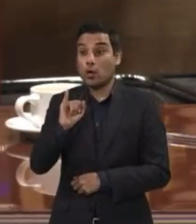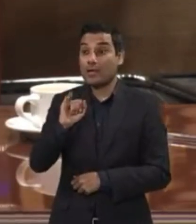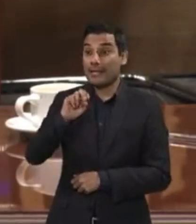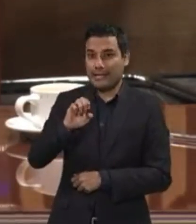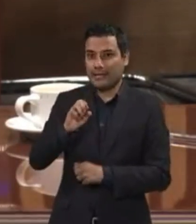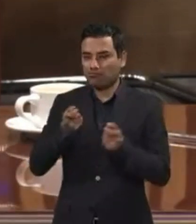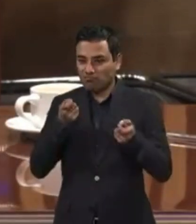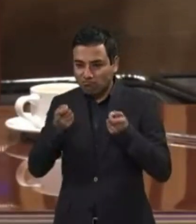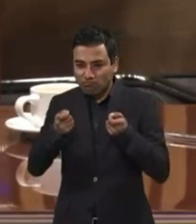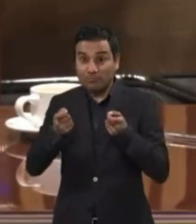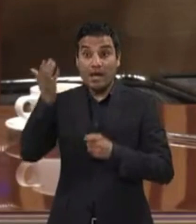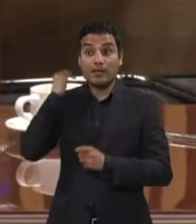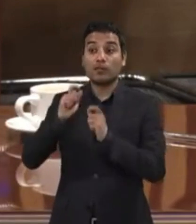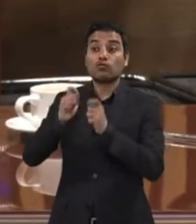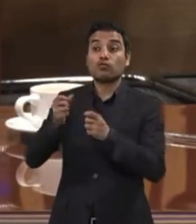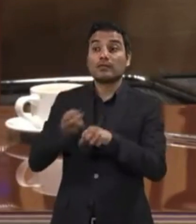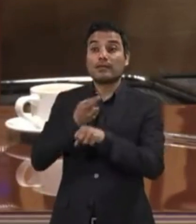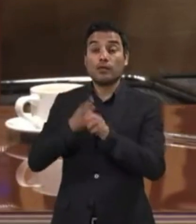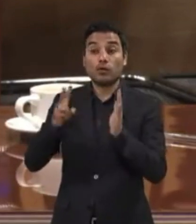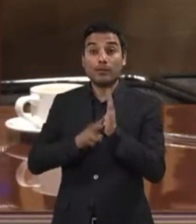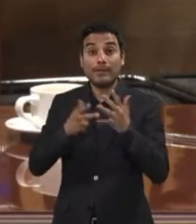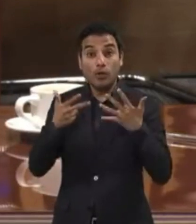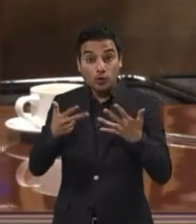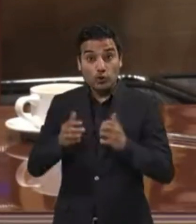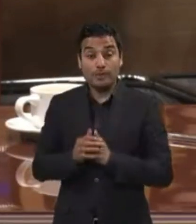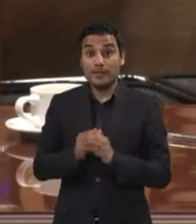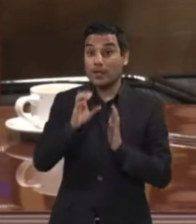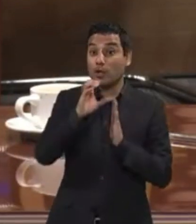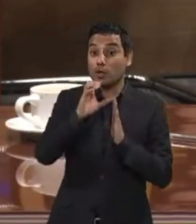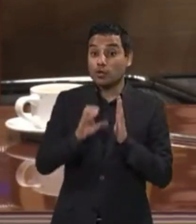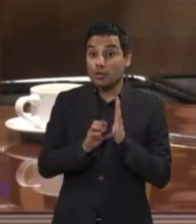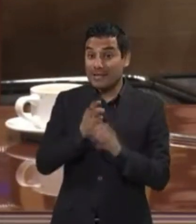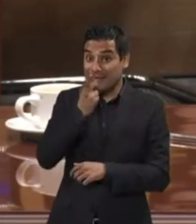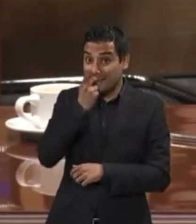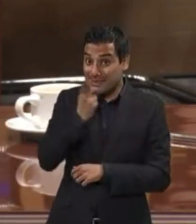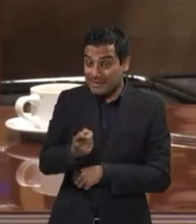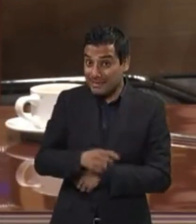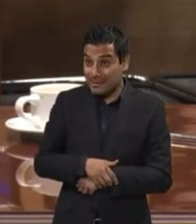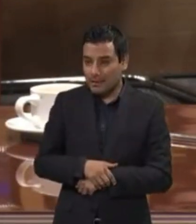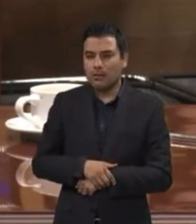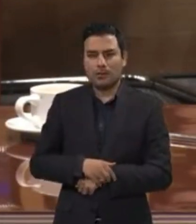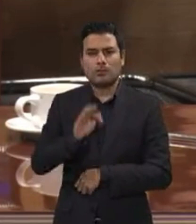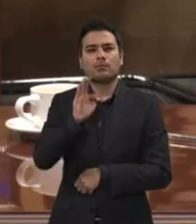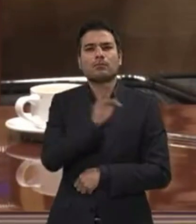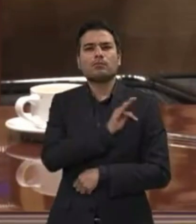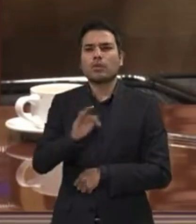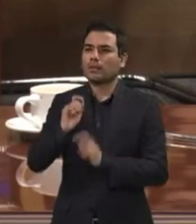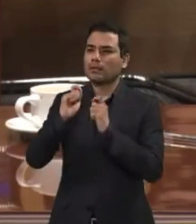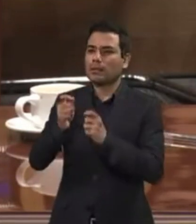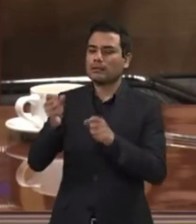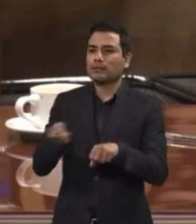el 2008, aun cuando la Constitución dice que solo puede durar en su